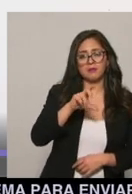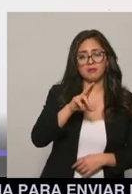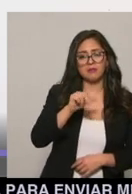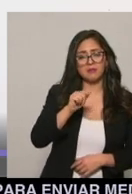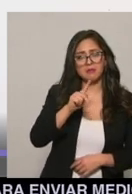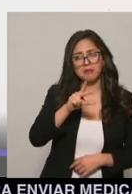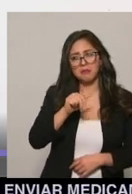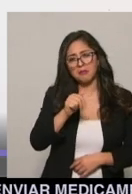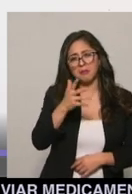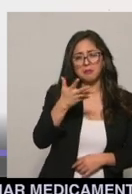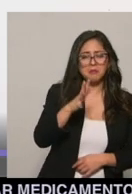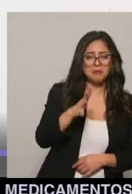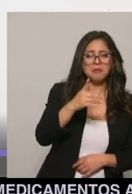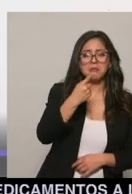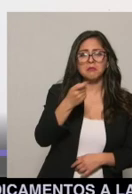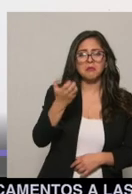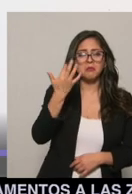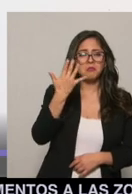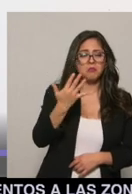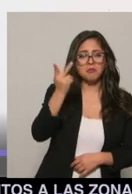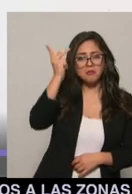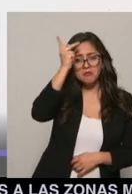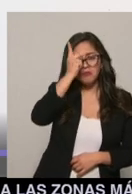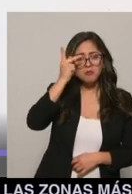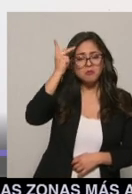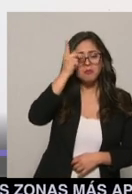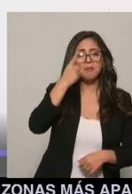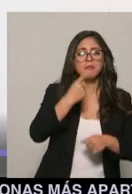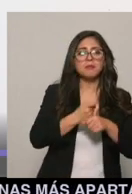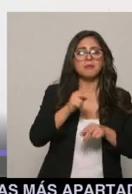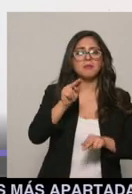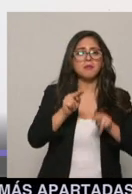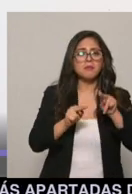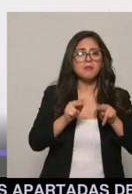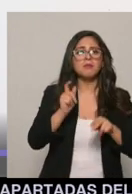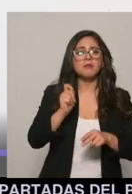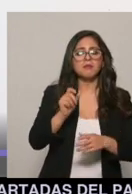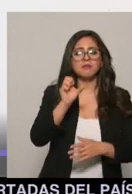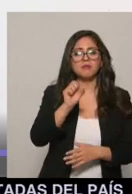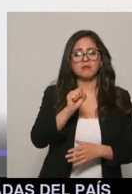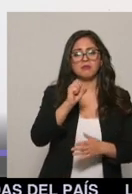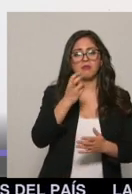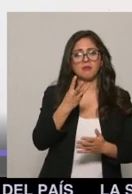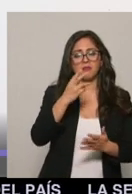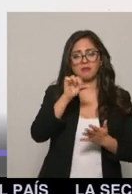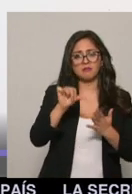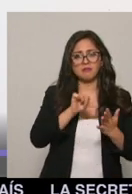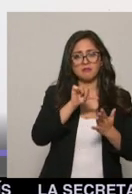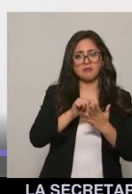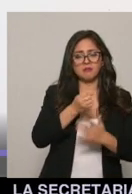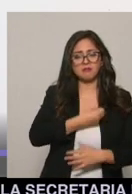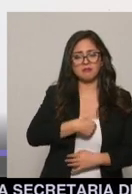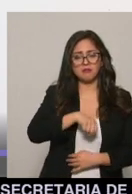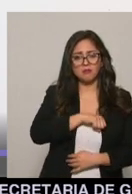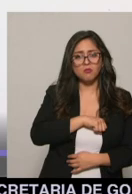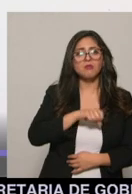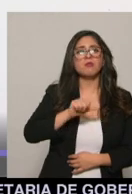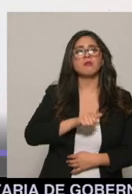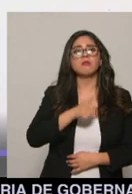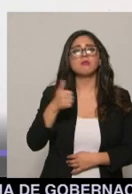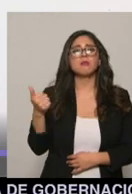promedio aproximado de 150 psicólogos en primer nivel de atención en los 73 centros de salud y 22